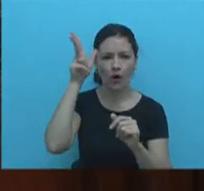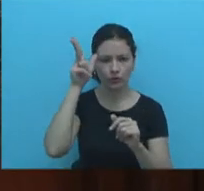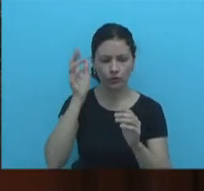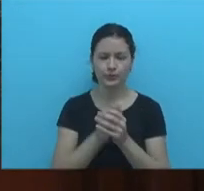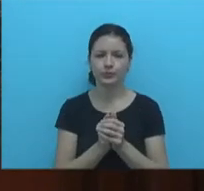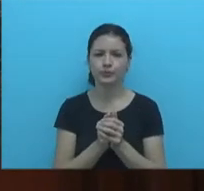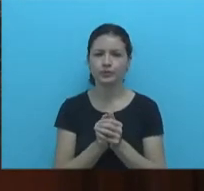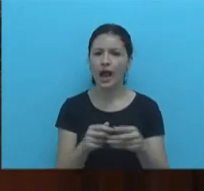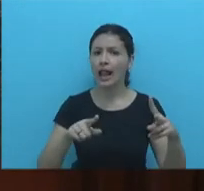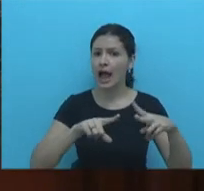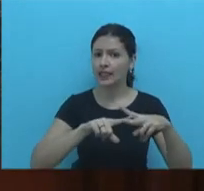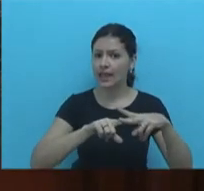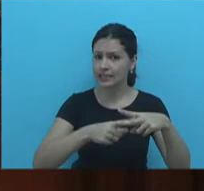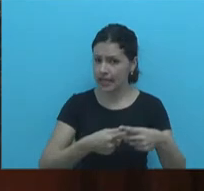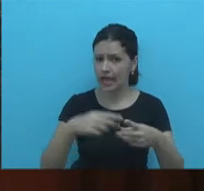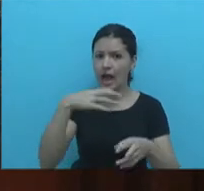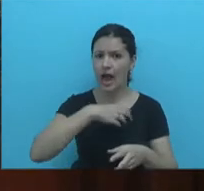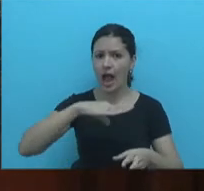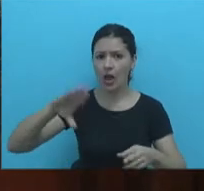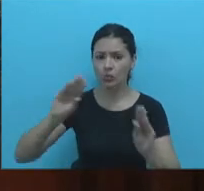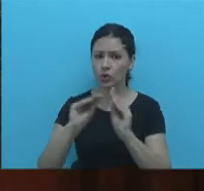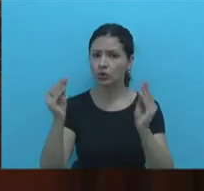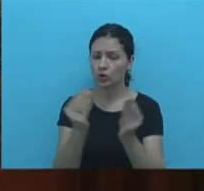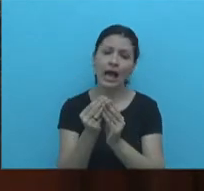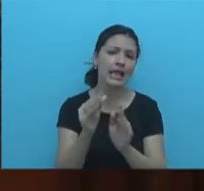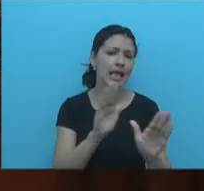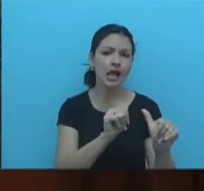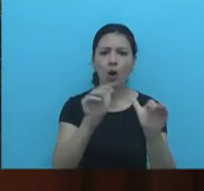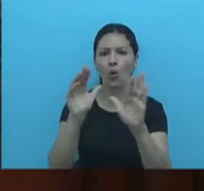en cada taller será igual al número de inscriptos por aula.